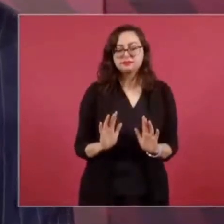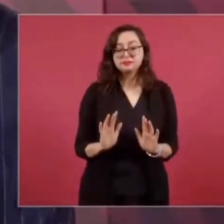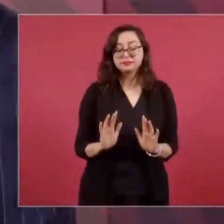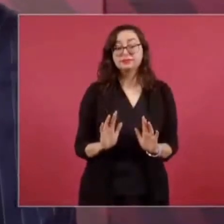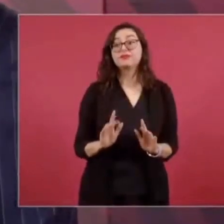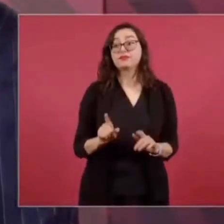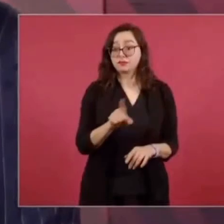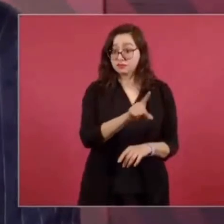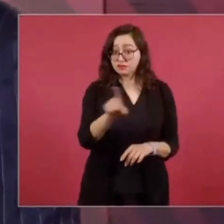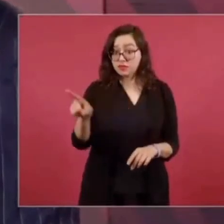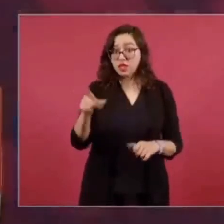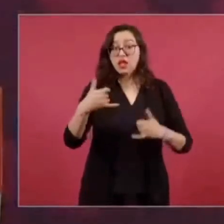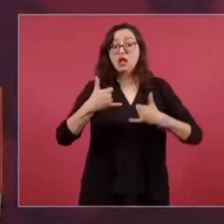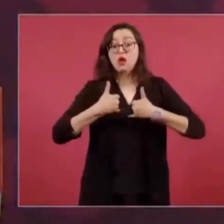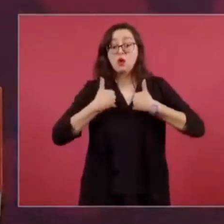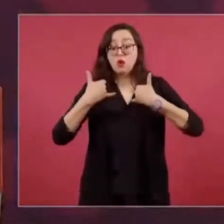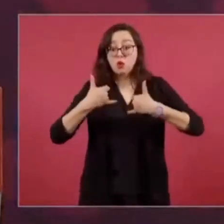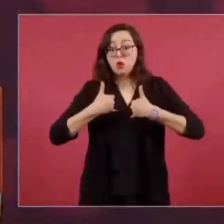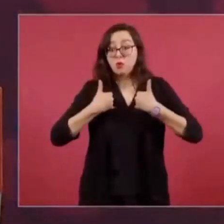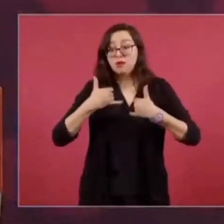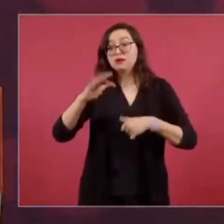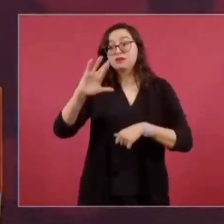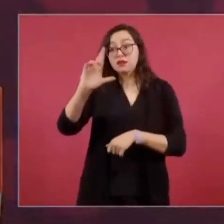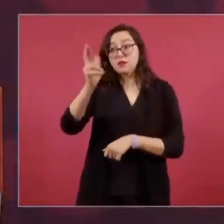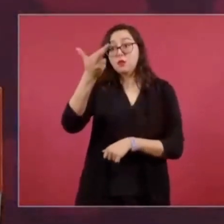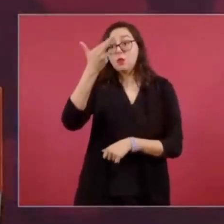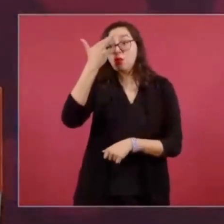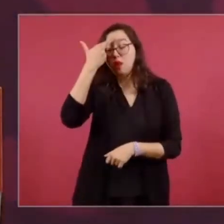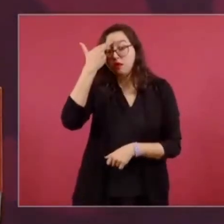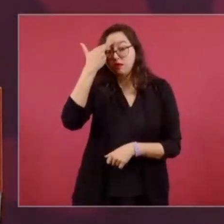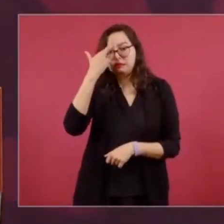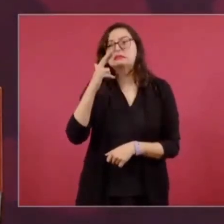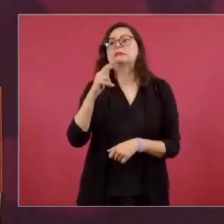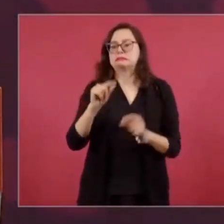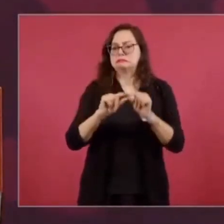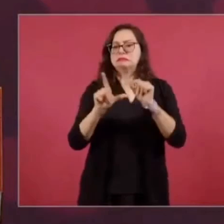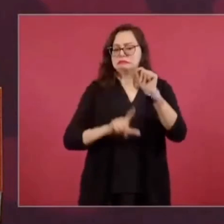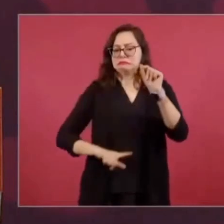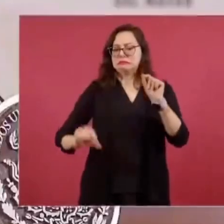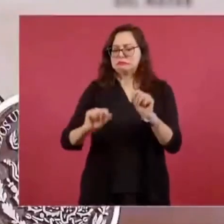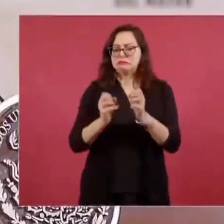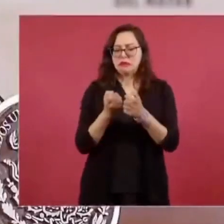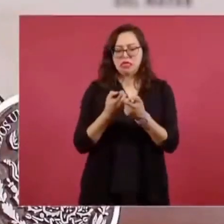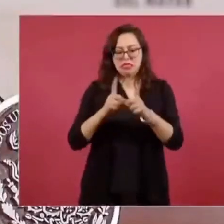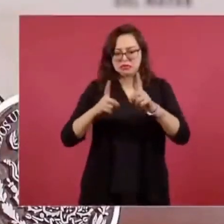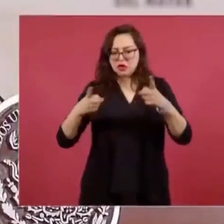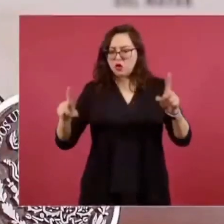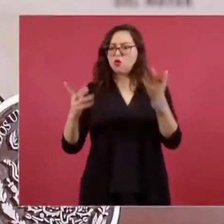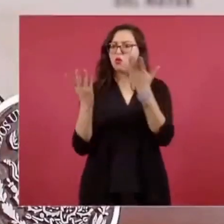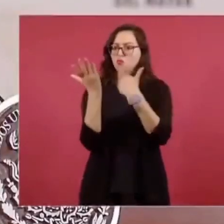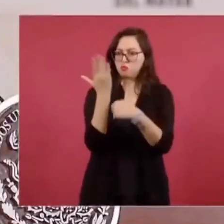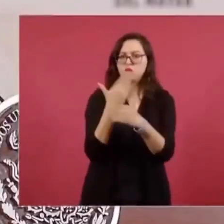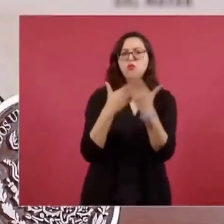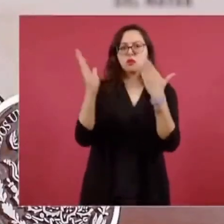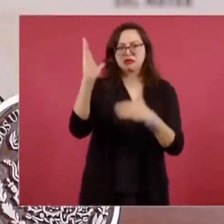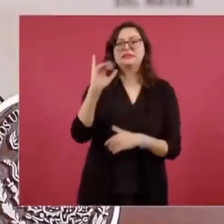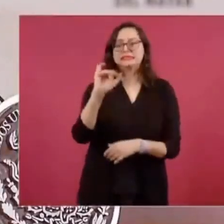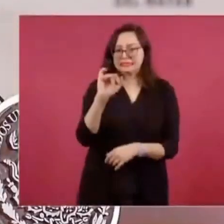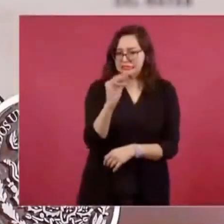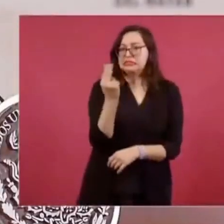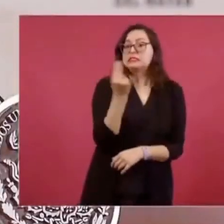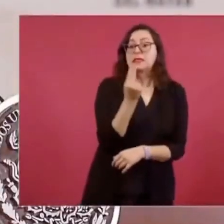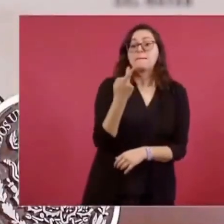es progreso con justicia, porque progreso